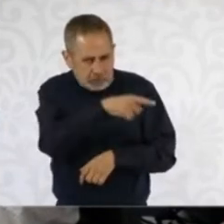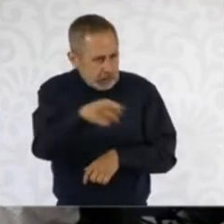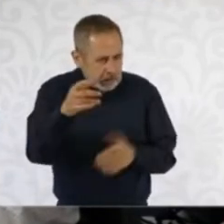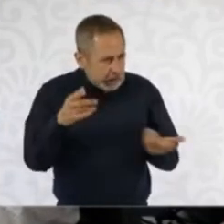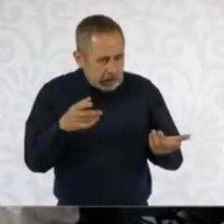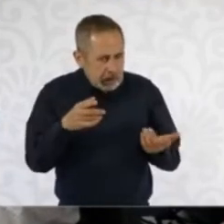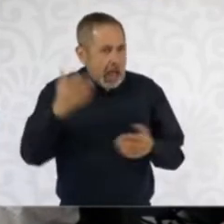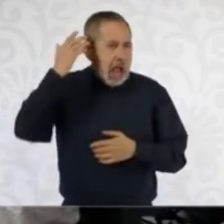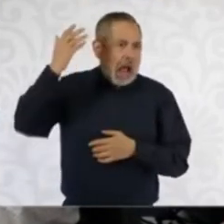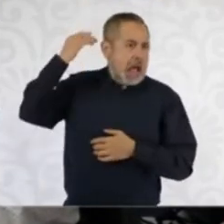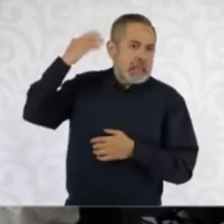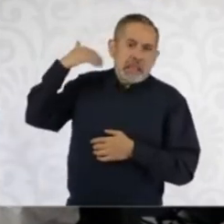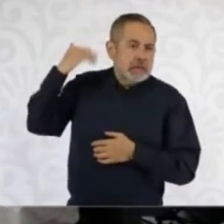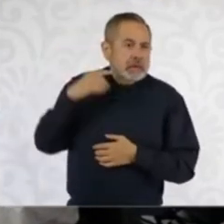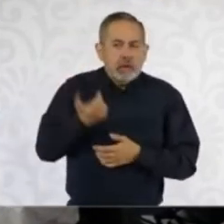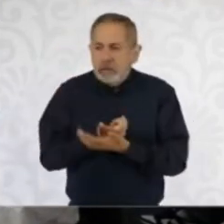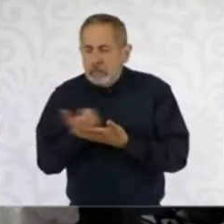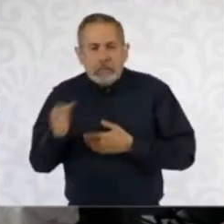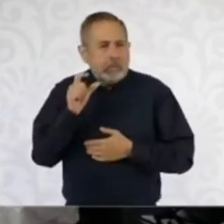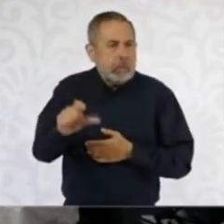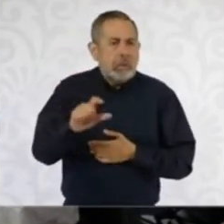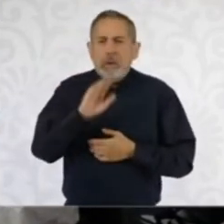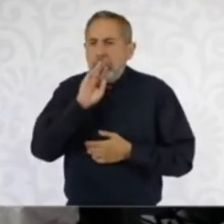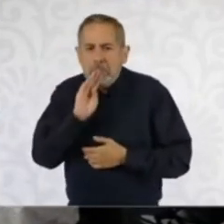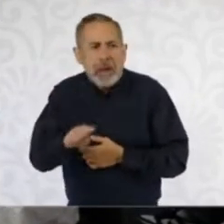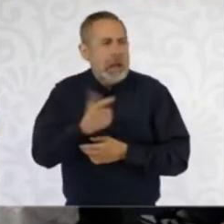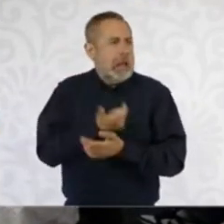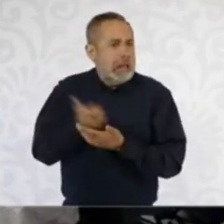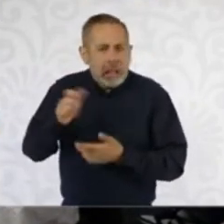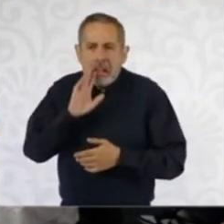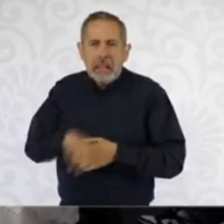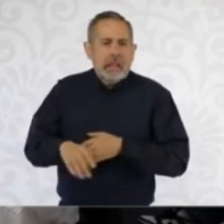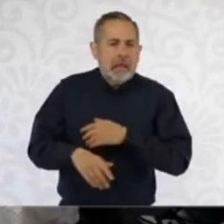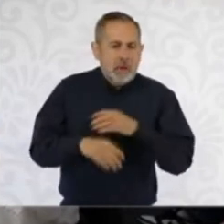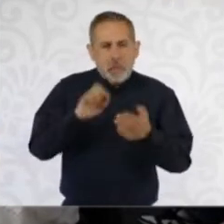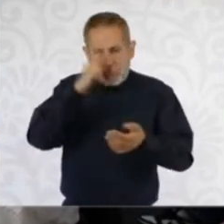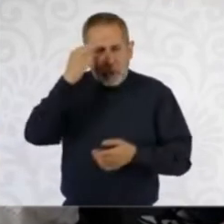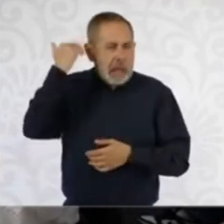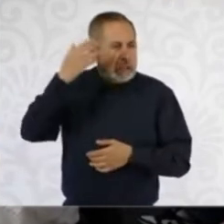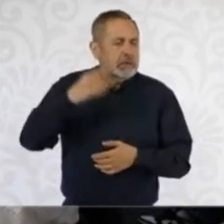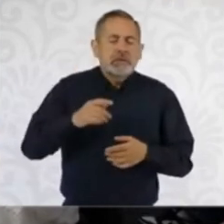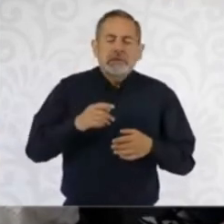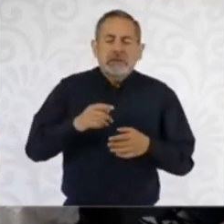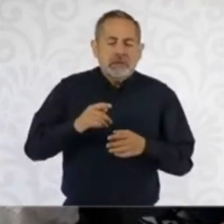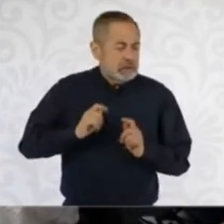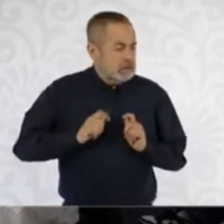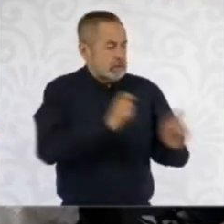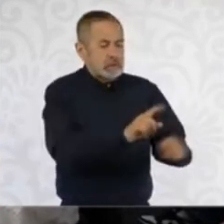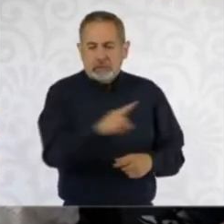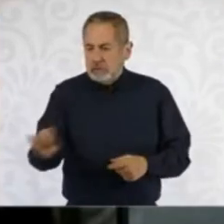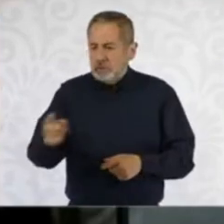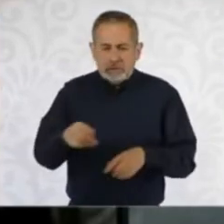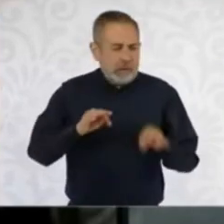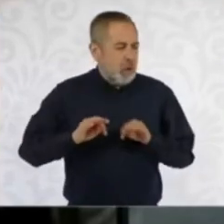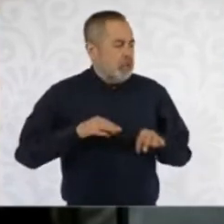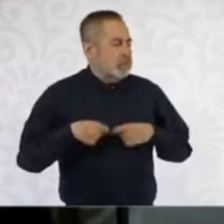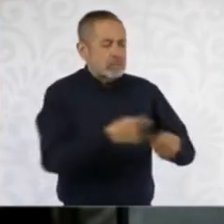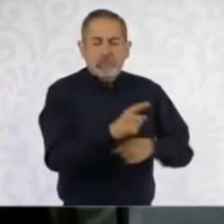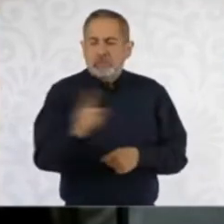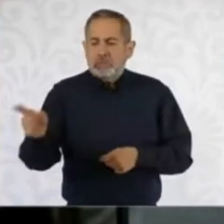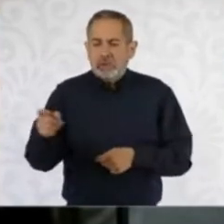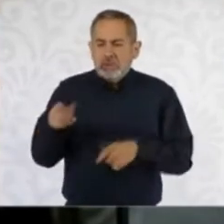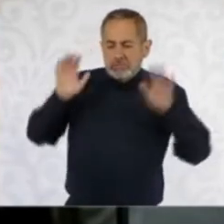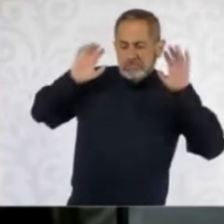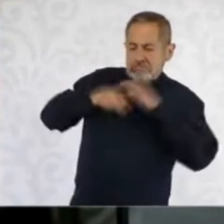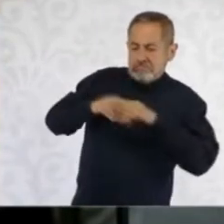empleos mal pagados o incluso prácticas nocivas, como en este caso es el outsourcing, que es neoliberal. Y